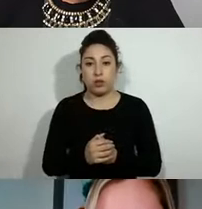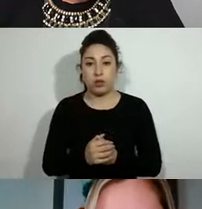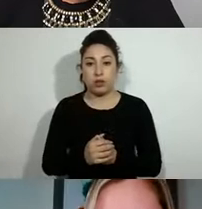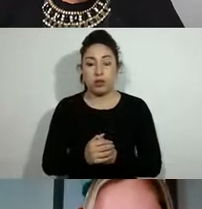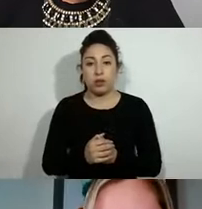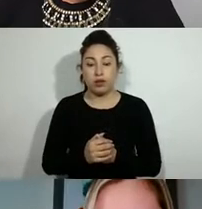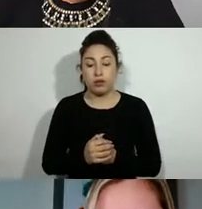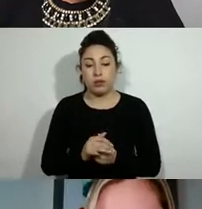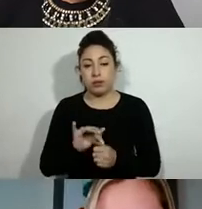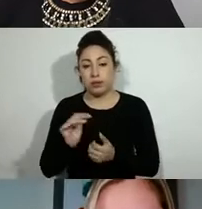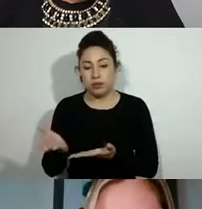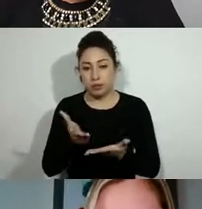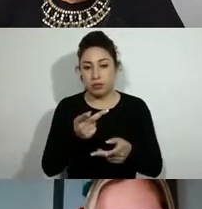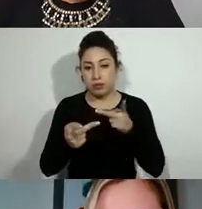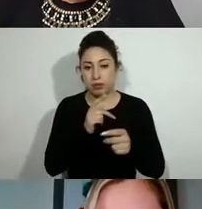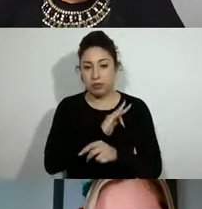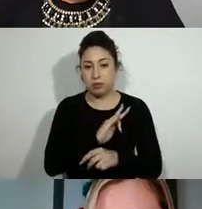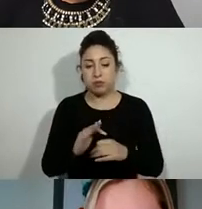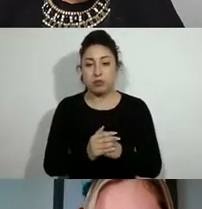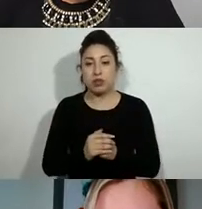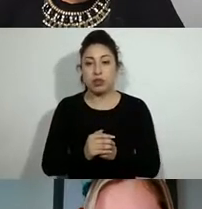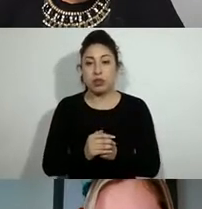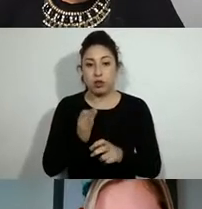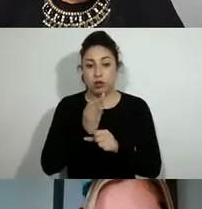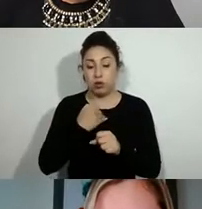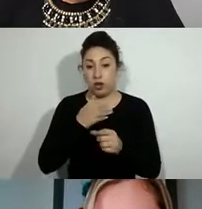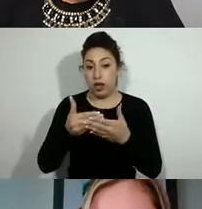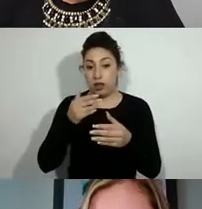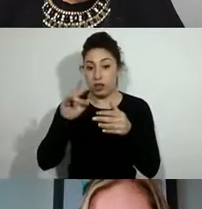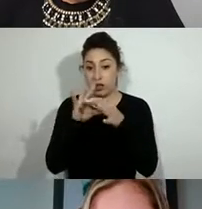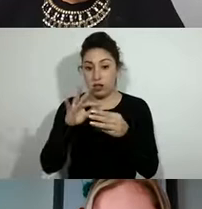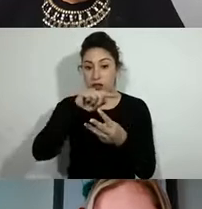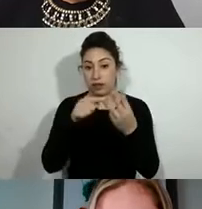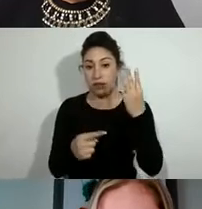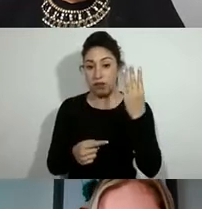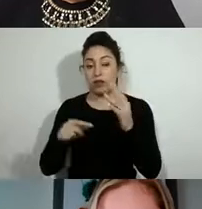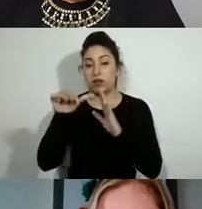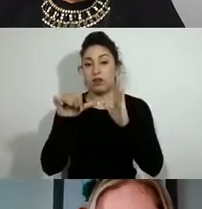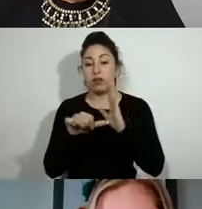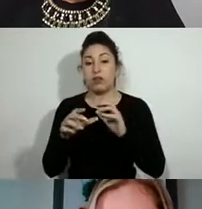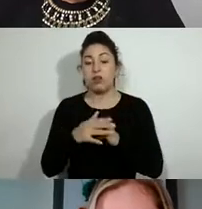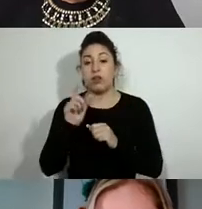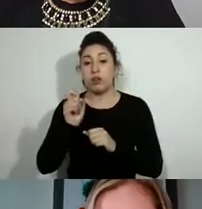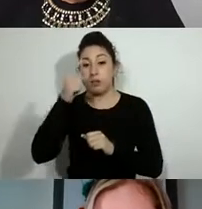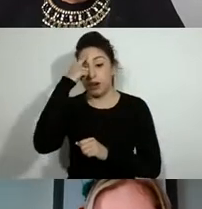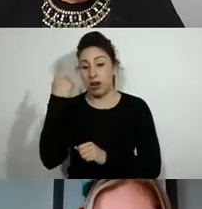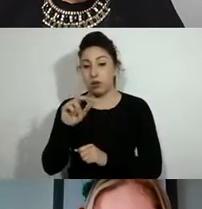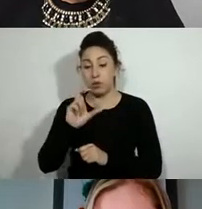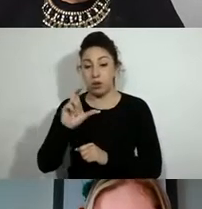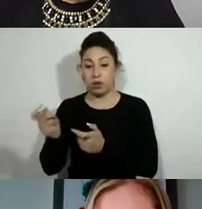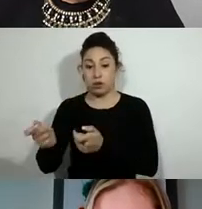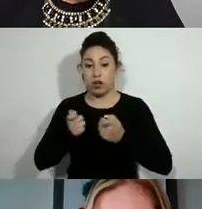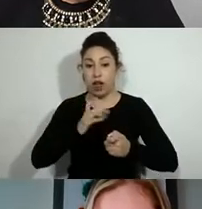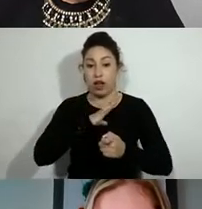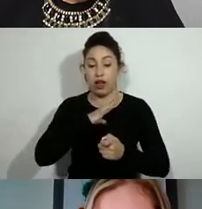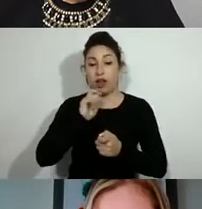Cámara. Es evidente de la lectura de los tres preceptos que el turno para efectos del dictamen del que se pretende conocer